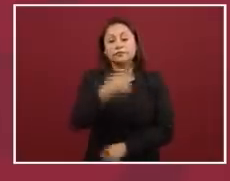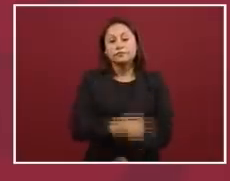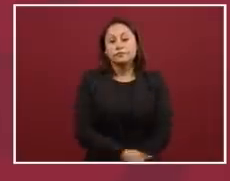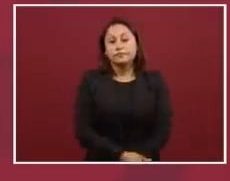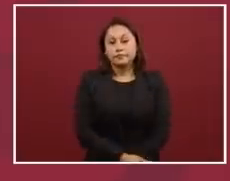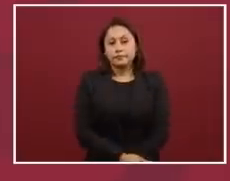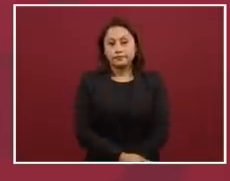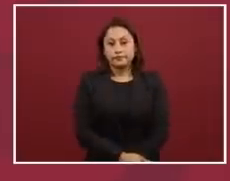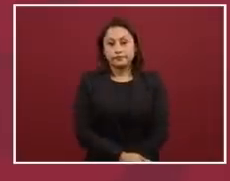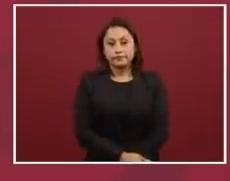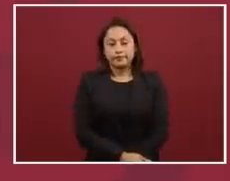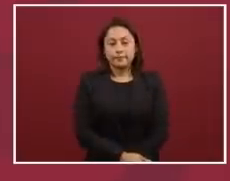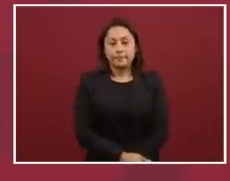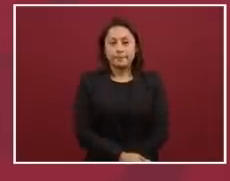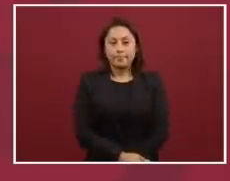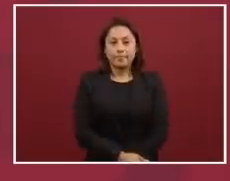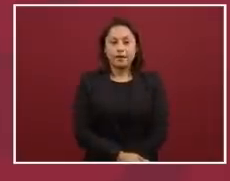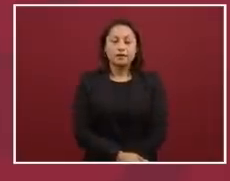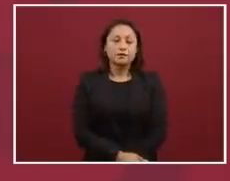en una guerra